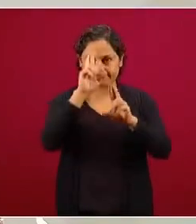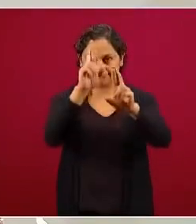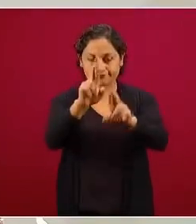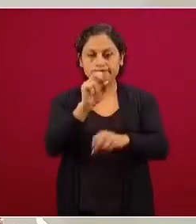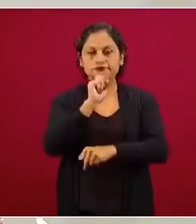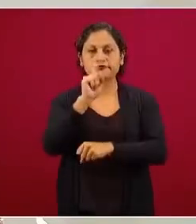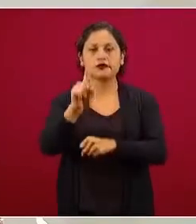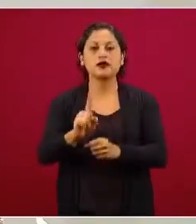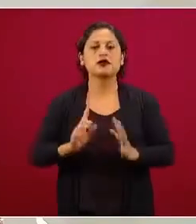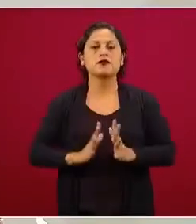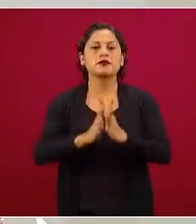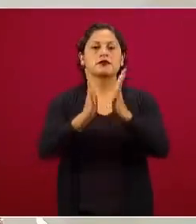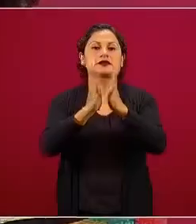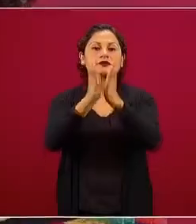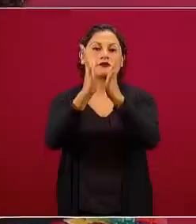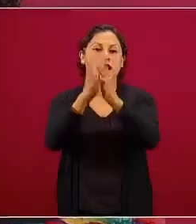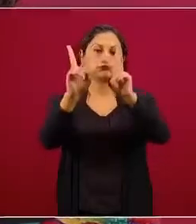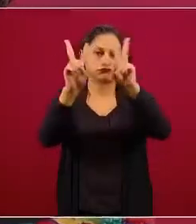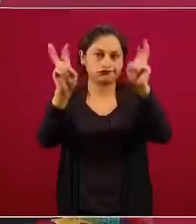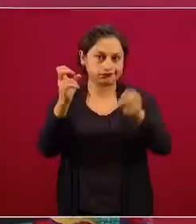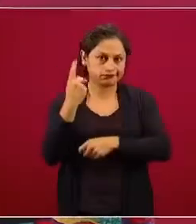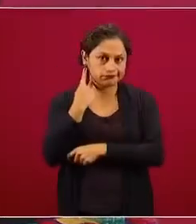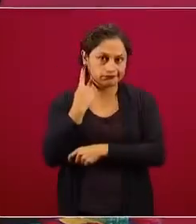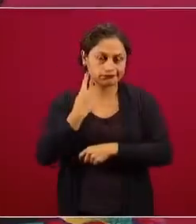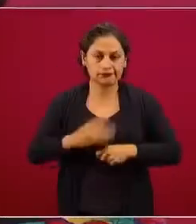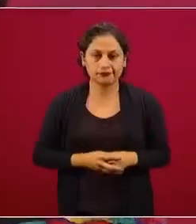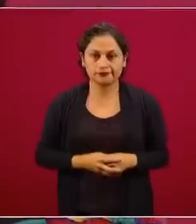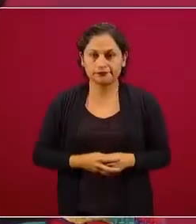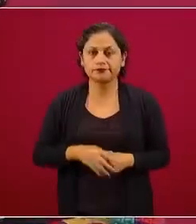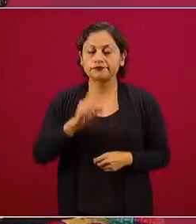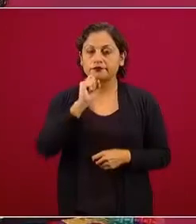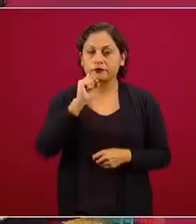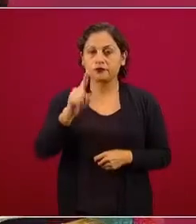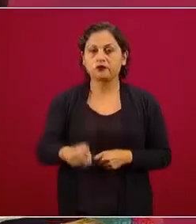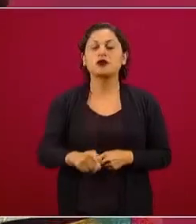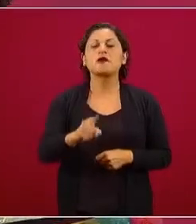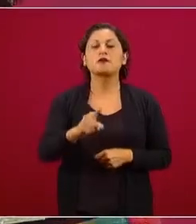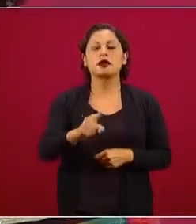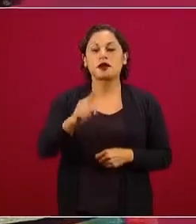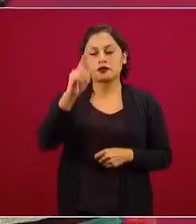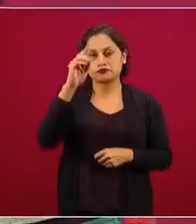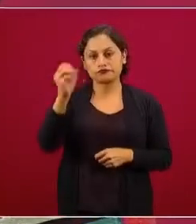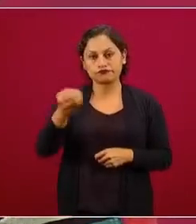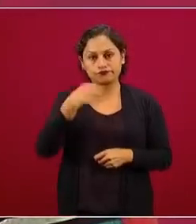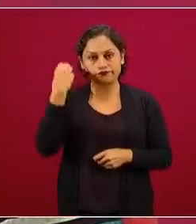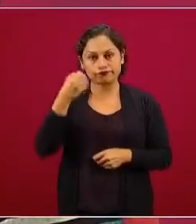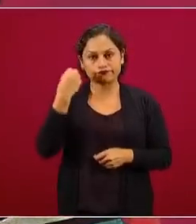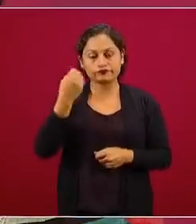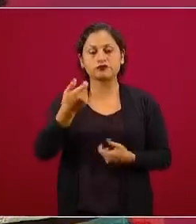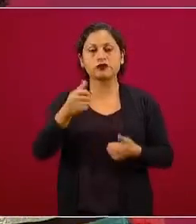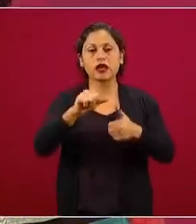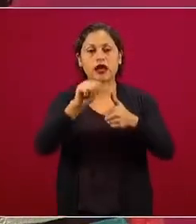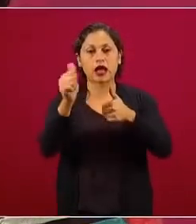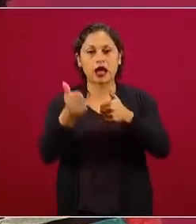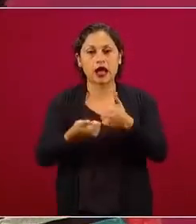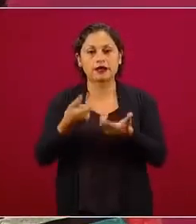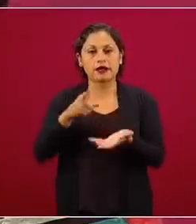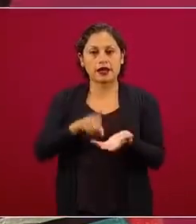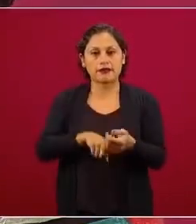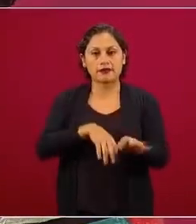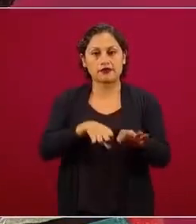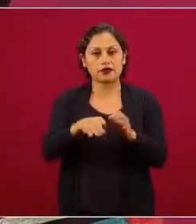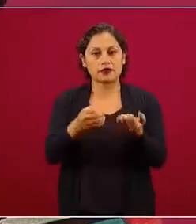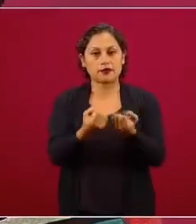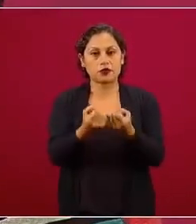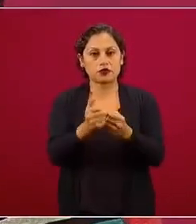políticas públicas. Vimos también un análisis y conversatorio del trabajo social desde el arte, porque desde la